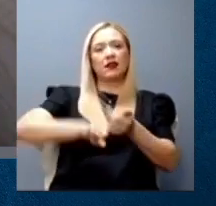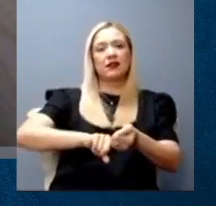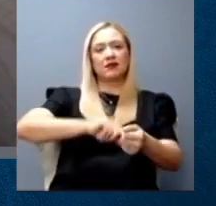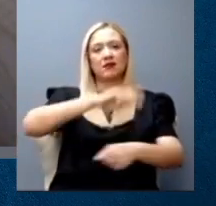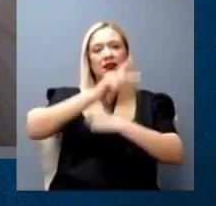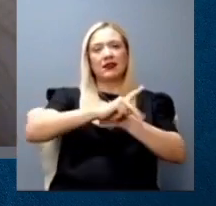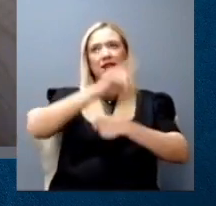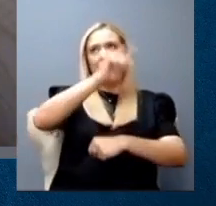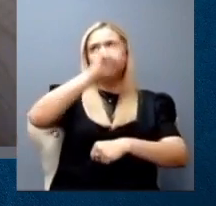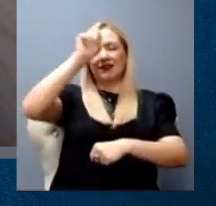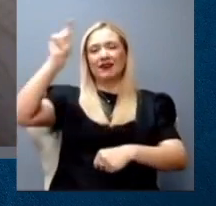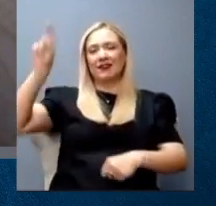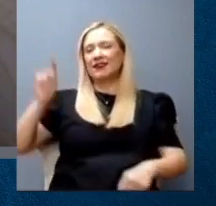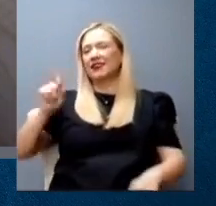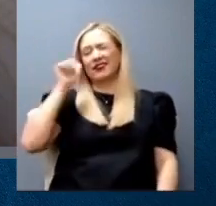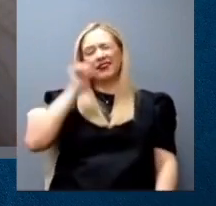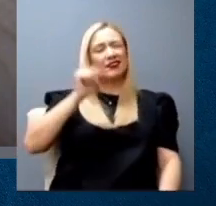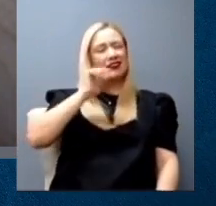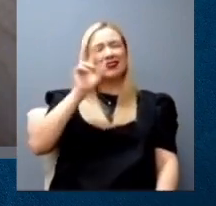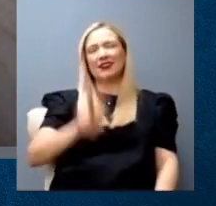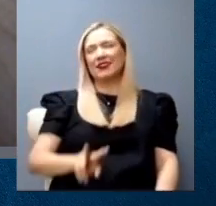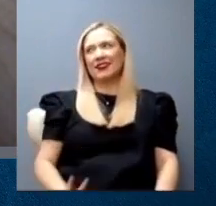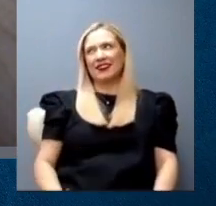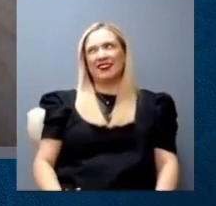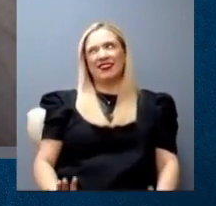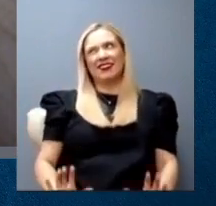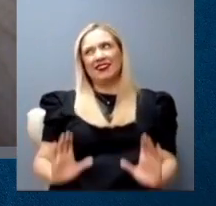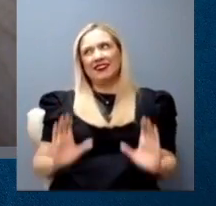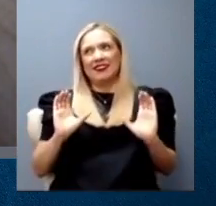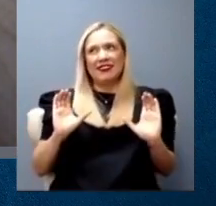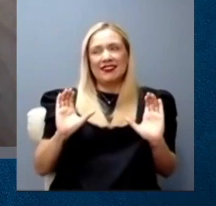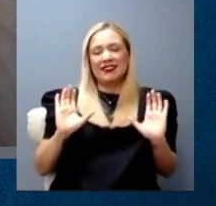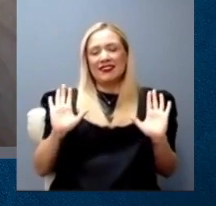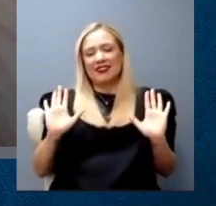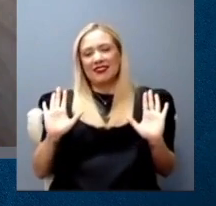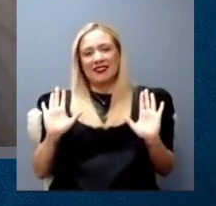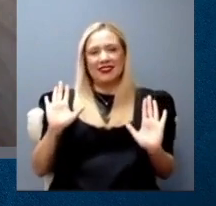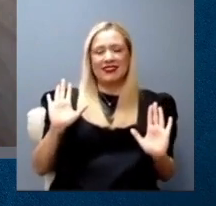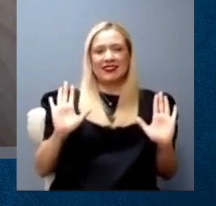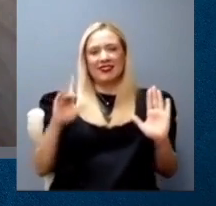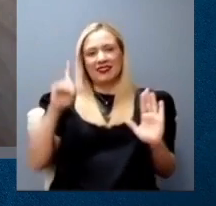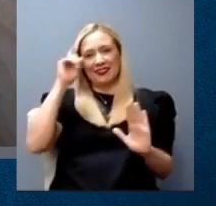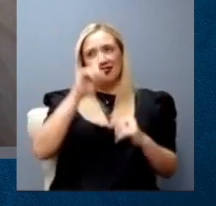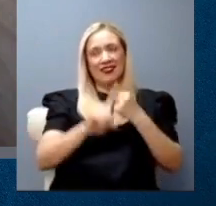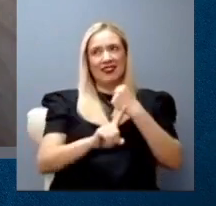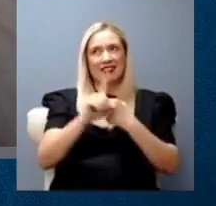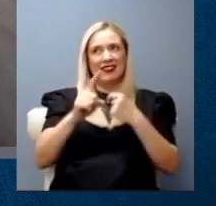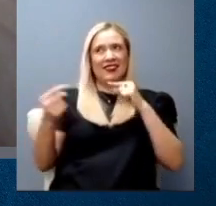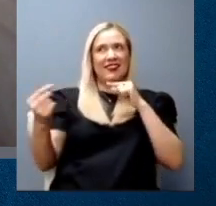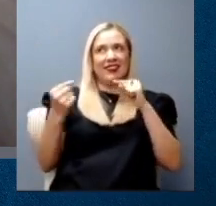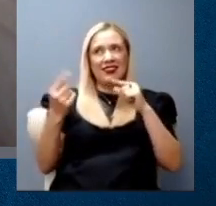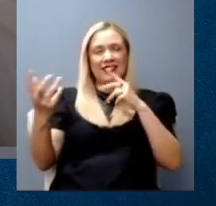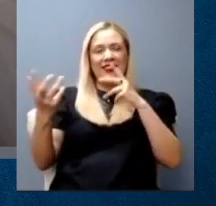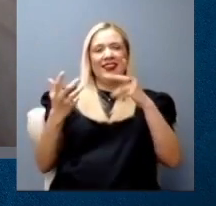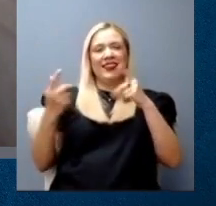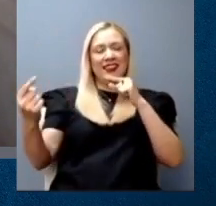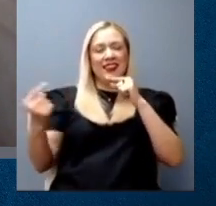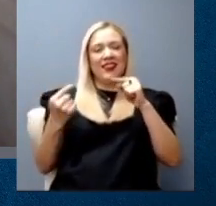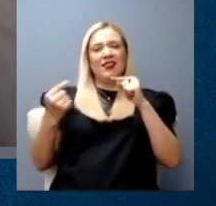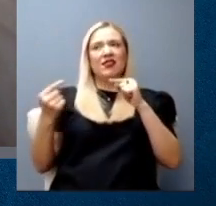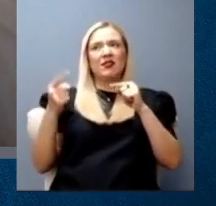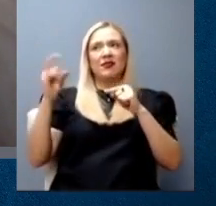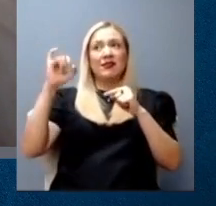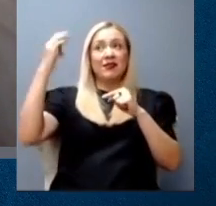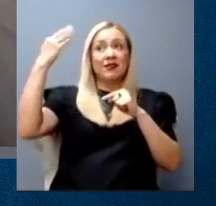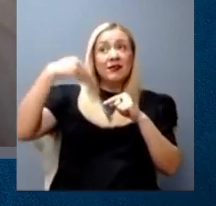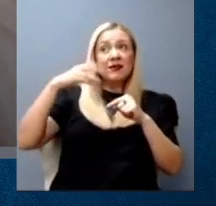estados. Ese siempre ha sido como el cuido del problema, ¿no? Las fuentes de derecho internacional y su recepción por parte del